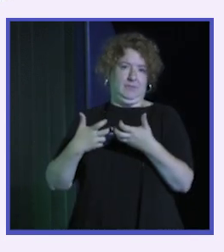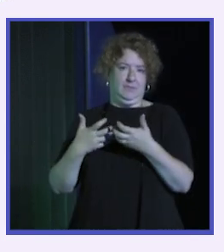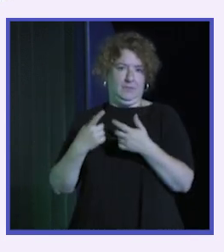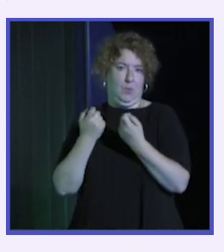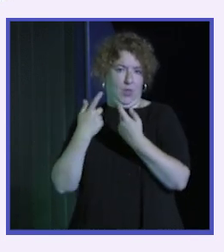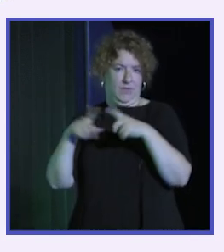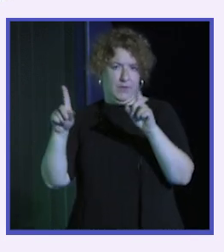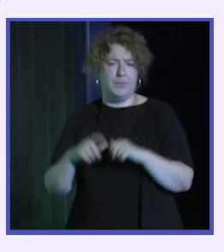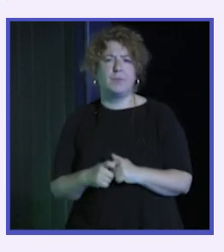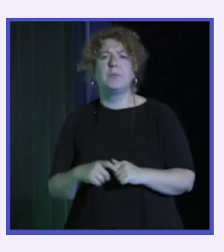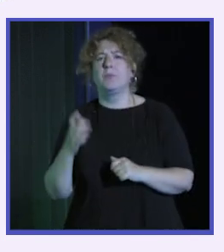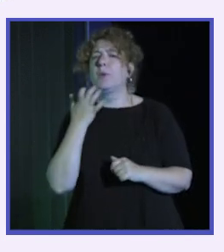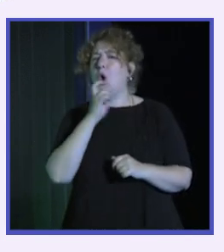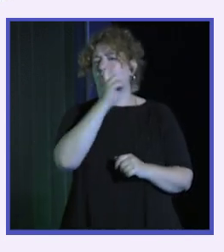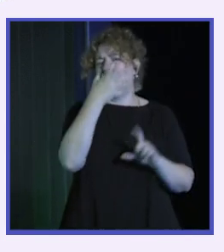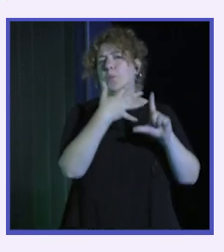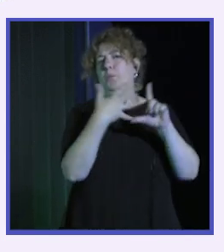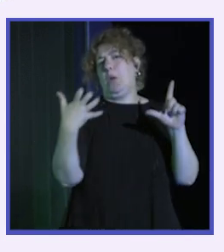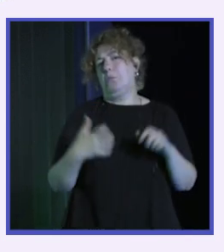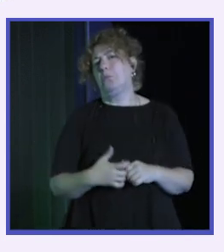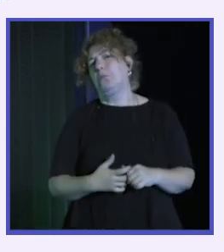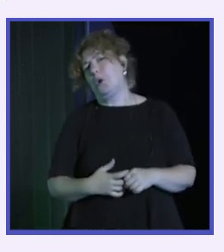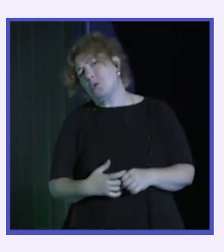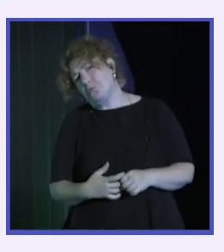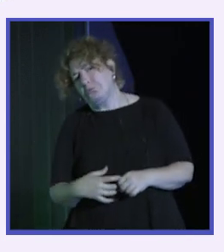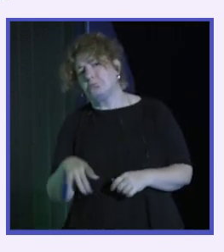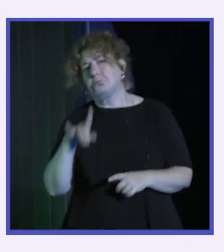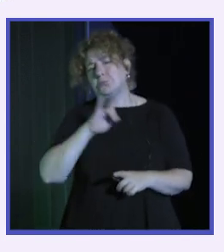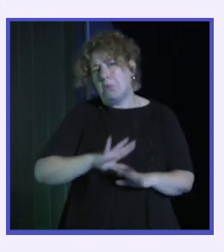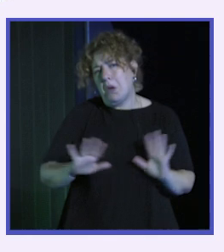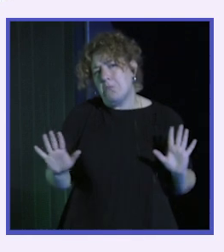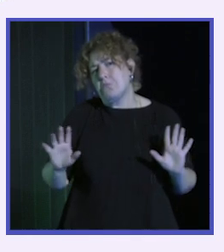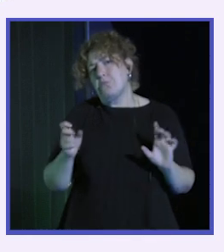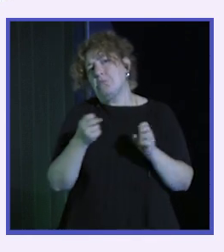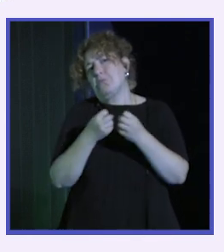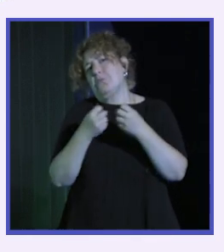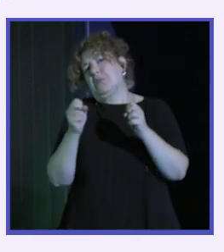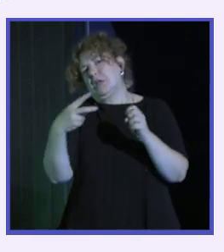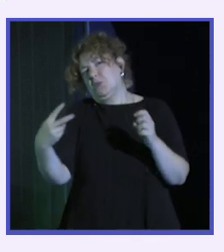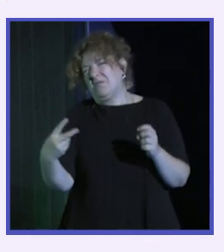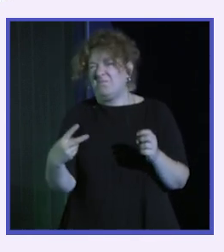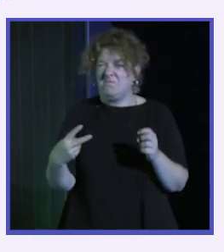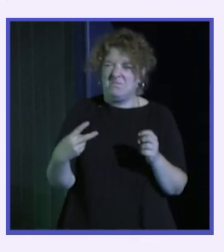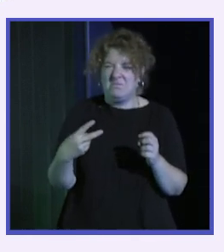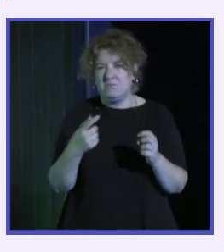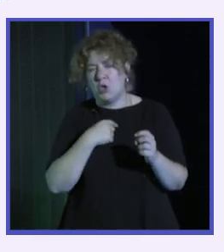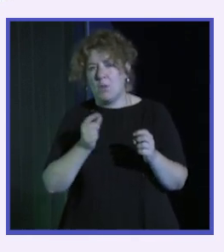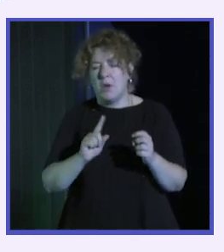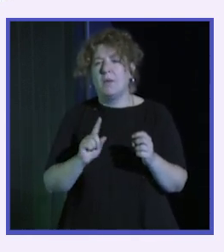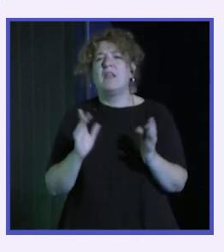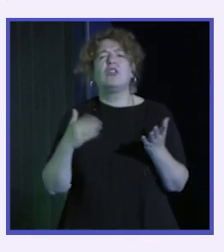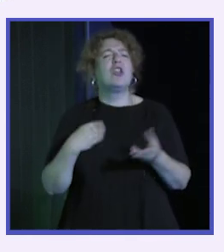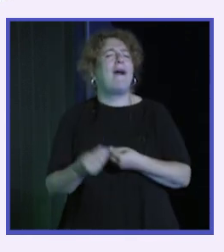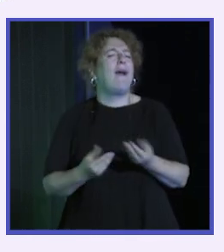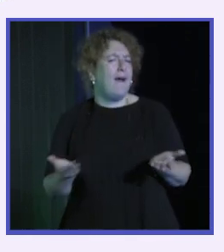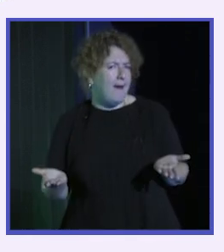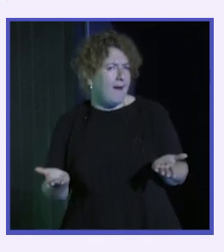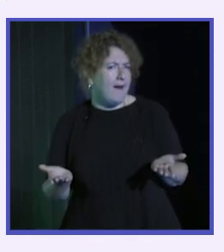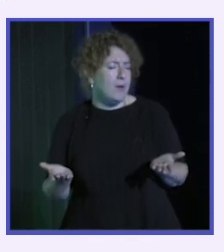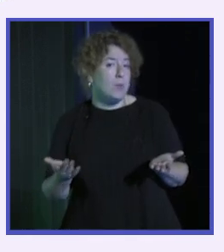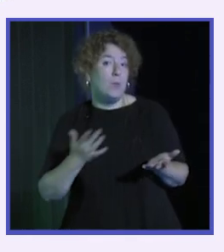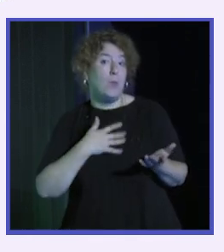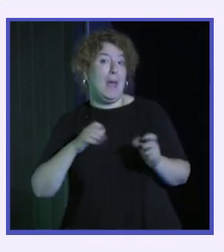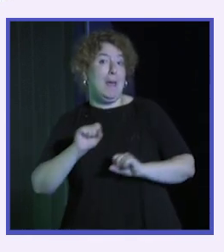Pongo un primer prompt. Bueno, no está mal, me da un resultado. No me gusta. Aquí tengo dos opciones. O le